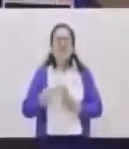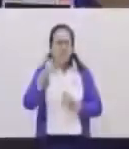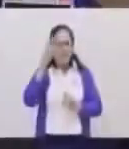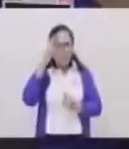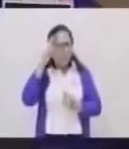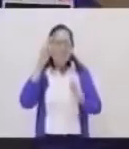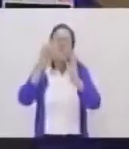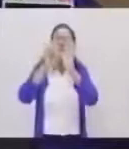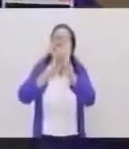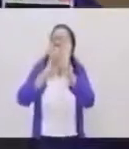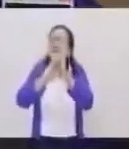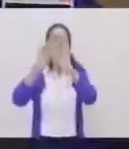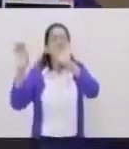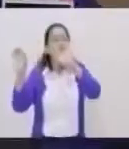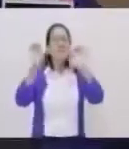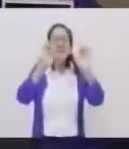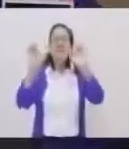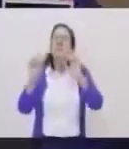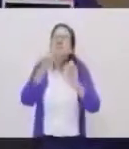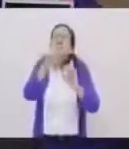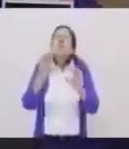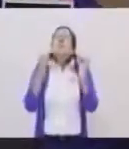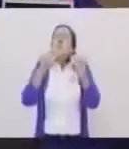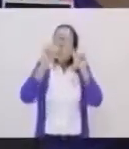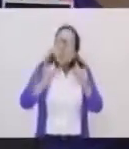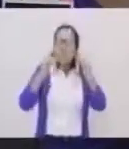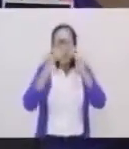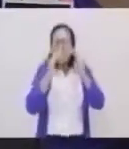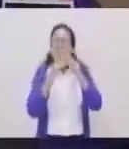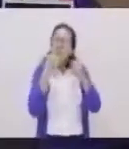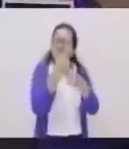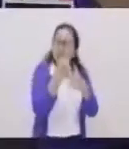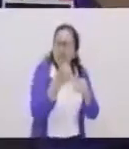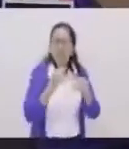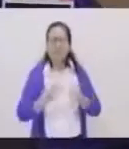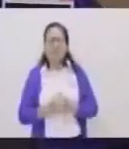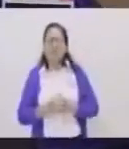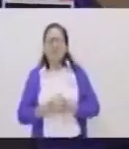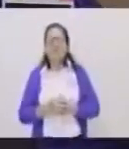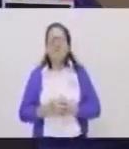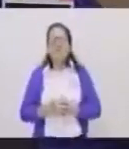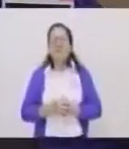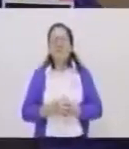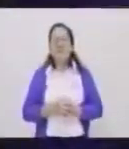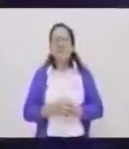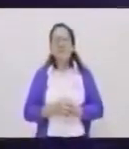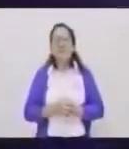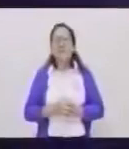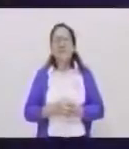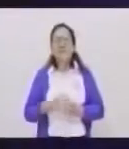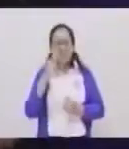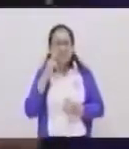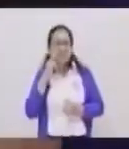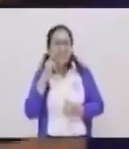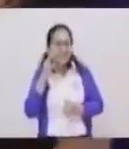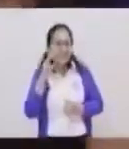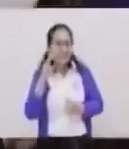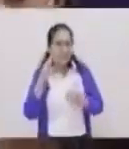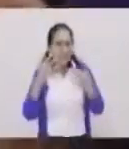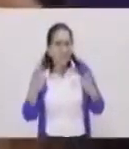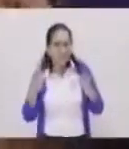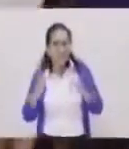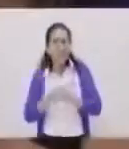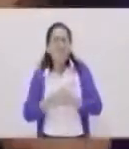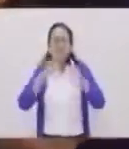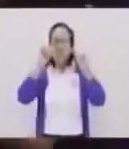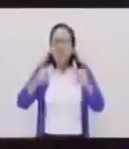Estos son ejemplos de ejercicios de grafomotricidad que tú puedes realizar en casa perfectamente bien para mejorar tu aprestamiento. Si te das cuenta, esto